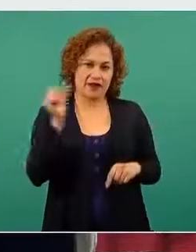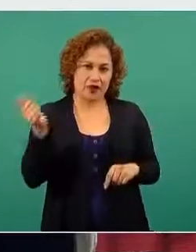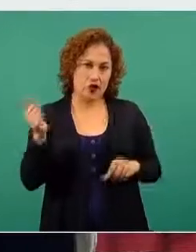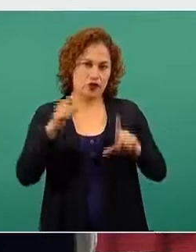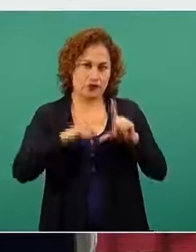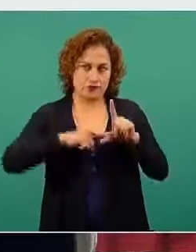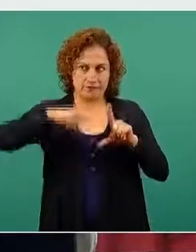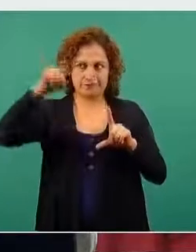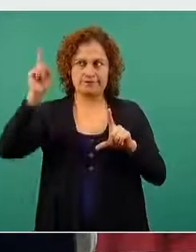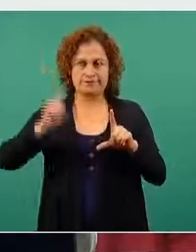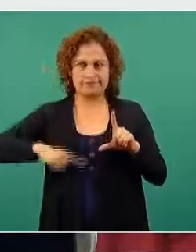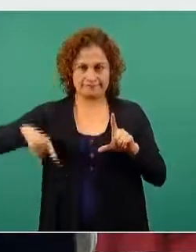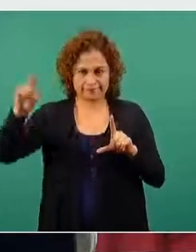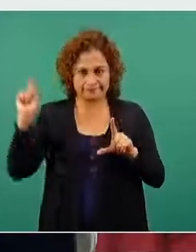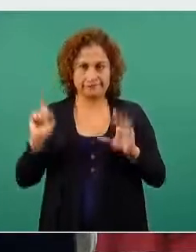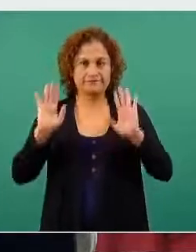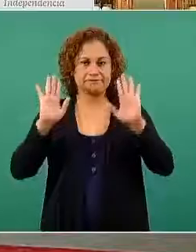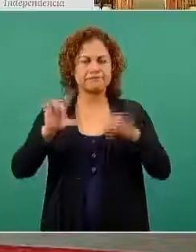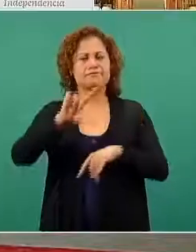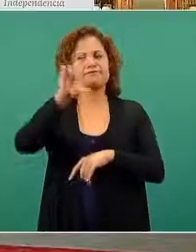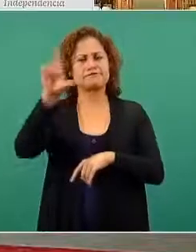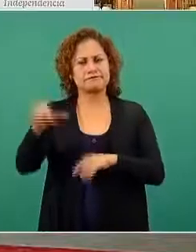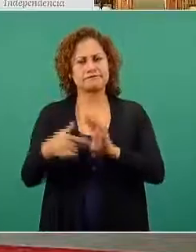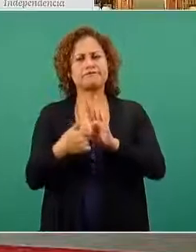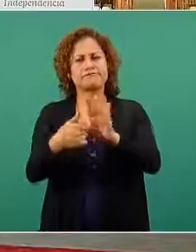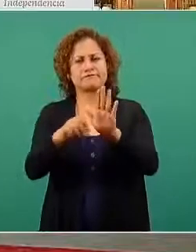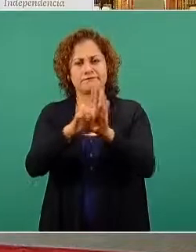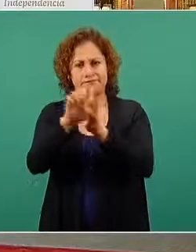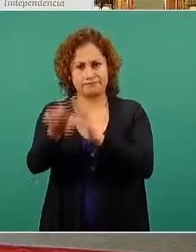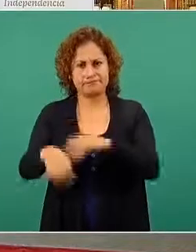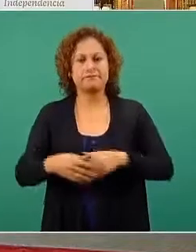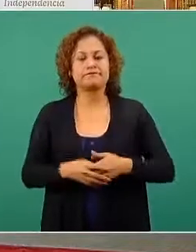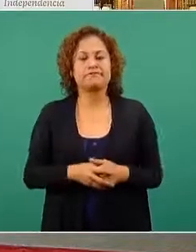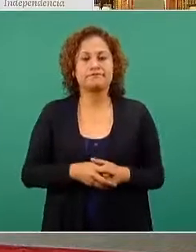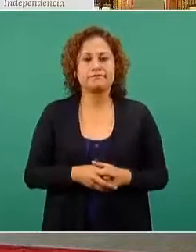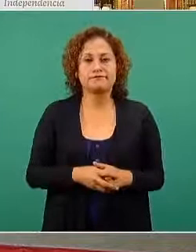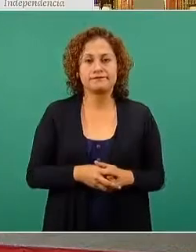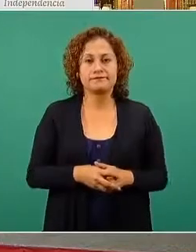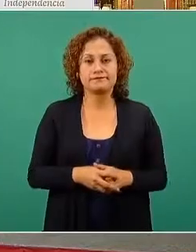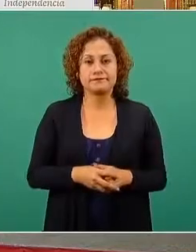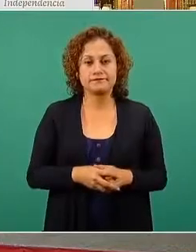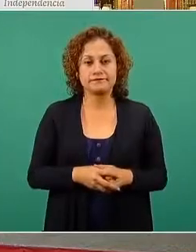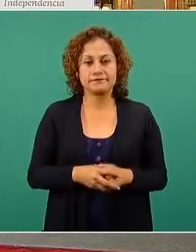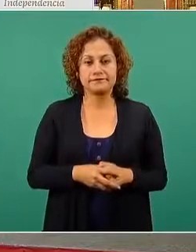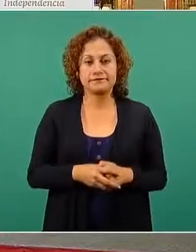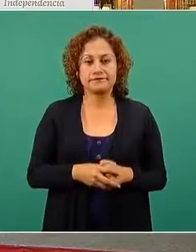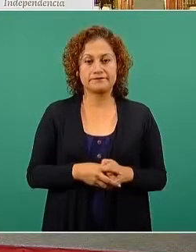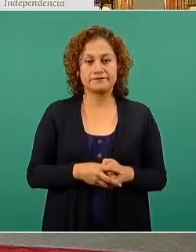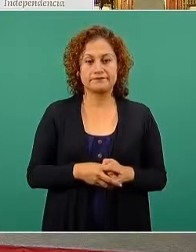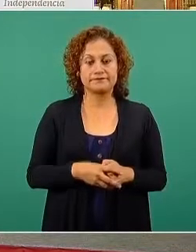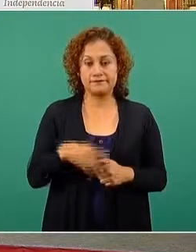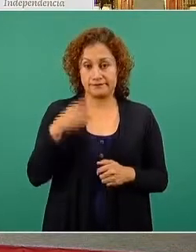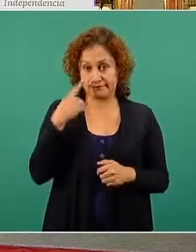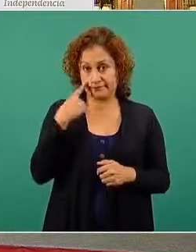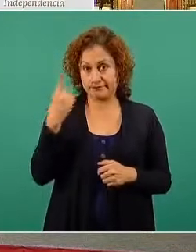curvas que le mostraré un ejemplo adelante. Esto es precisamente una